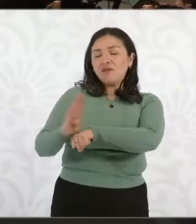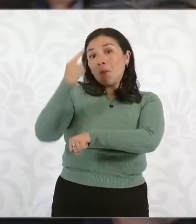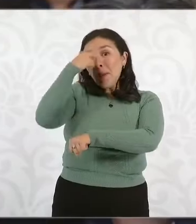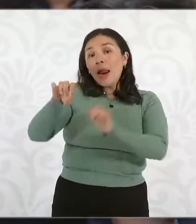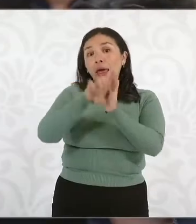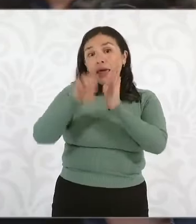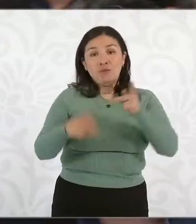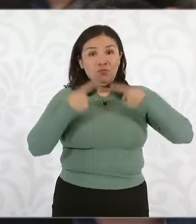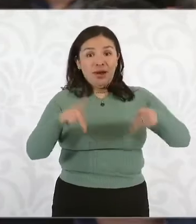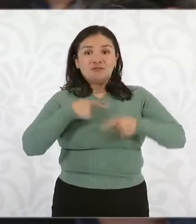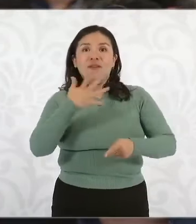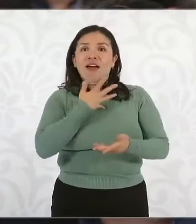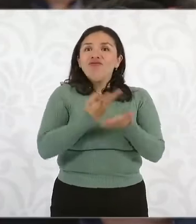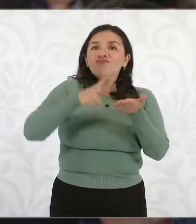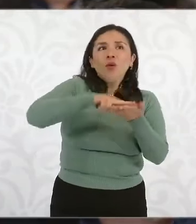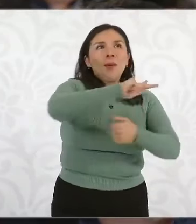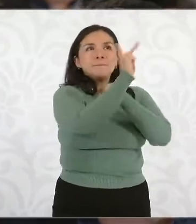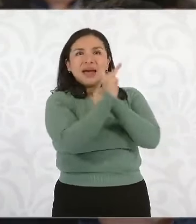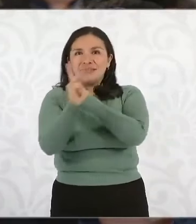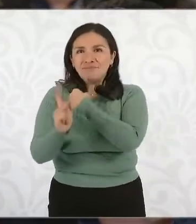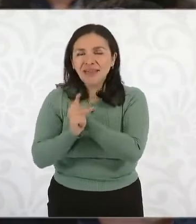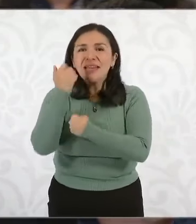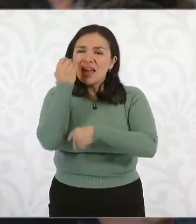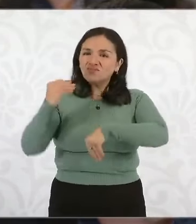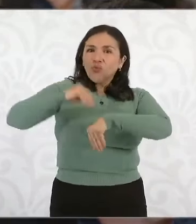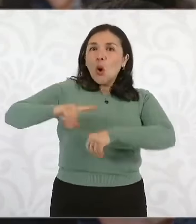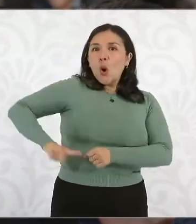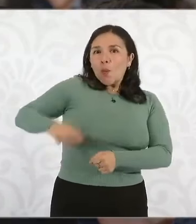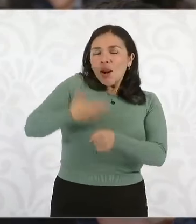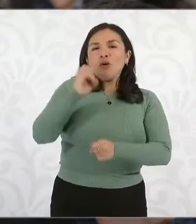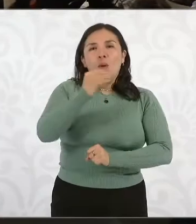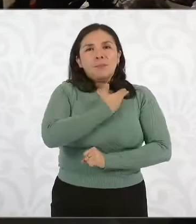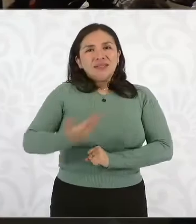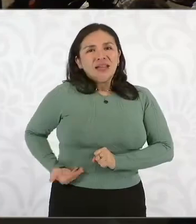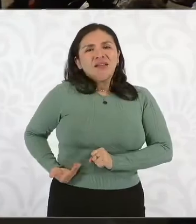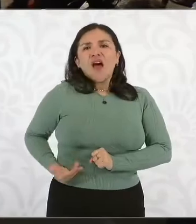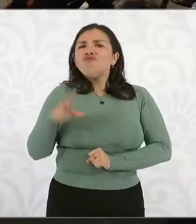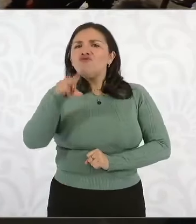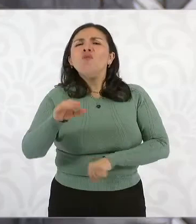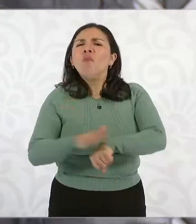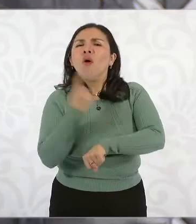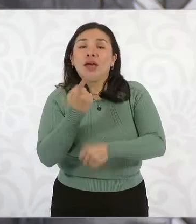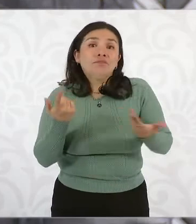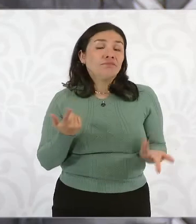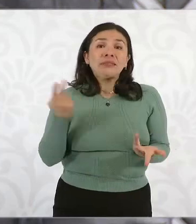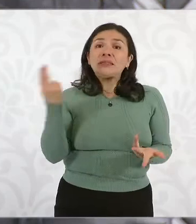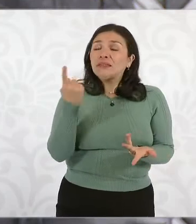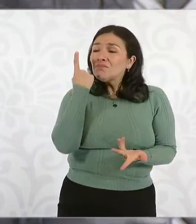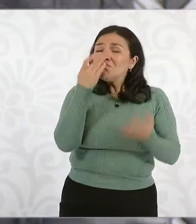con doble nacionalidad pueda aspirar a la presidencia o a una gubernatura? Que el interés superior sea